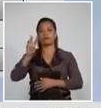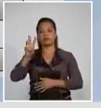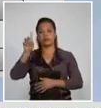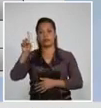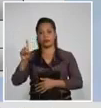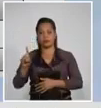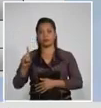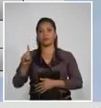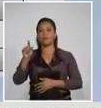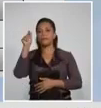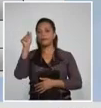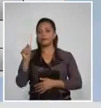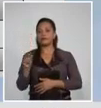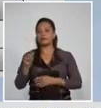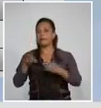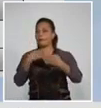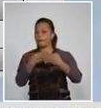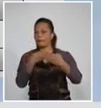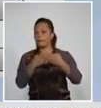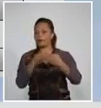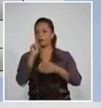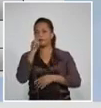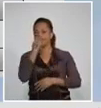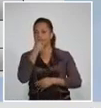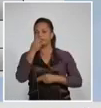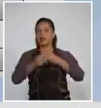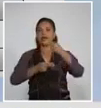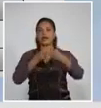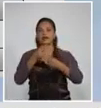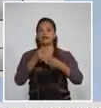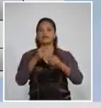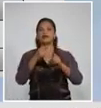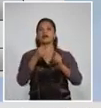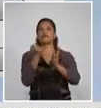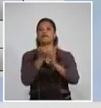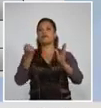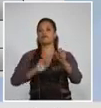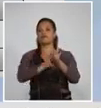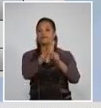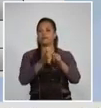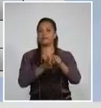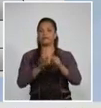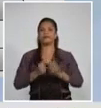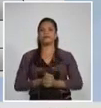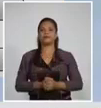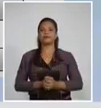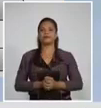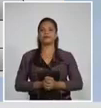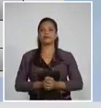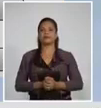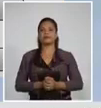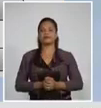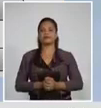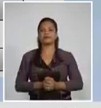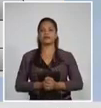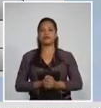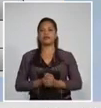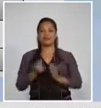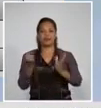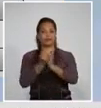2.943.431 muestras procesadas para el diagnóstico de COVID-19. Y se han diagnosticado en